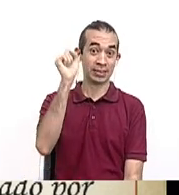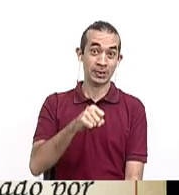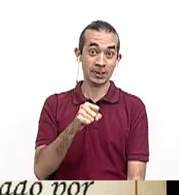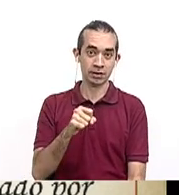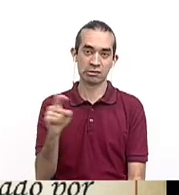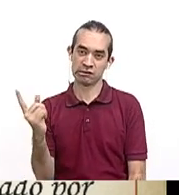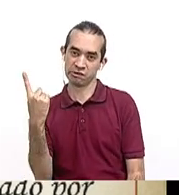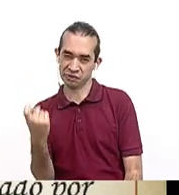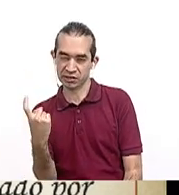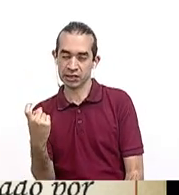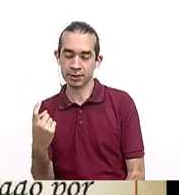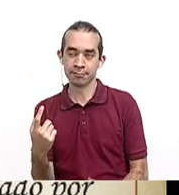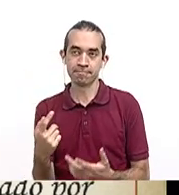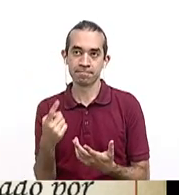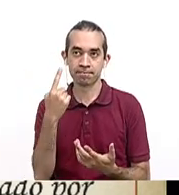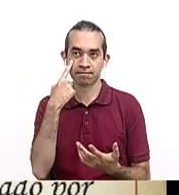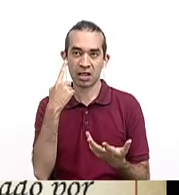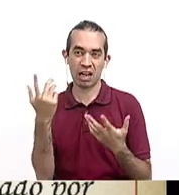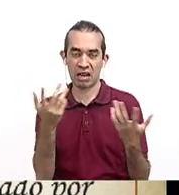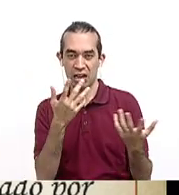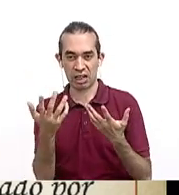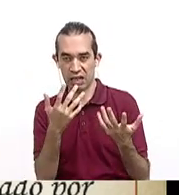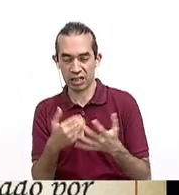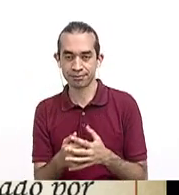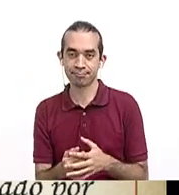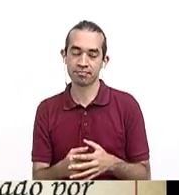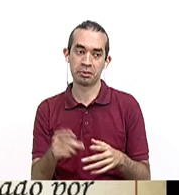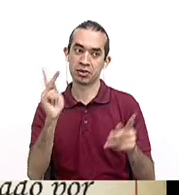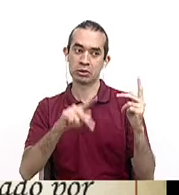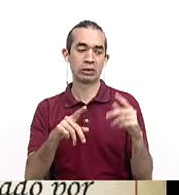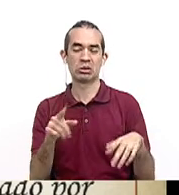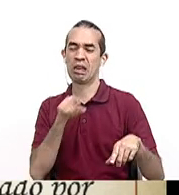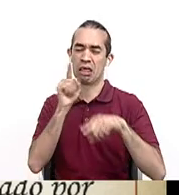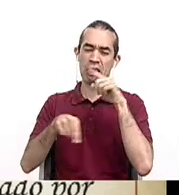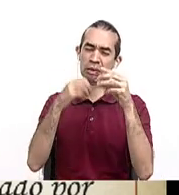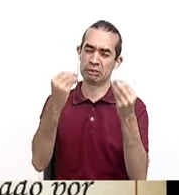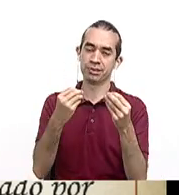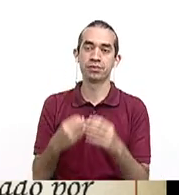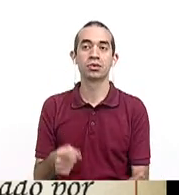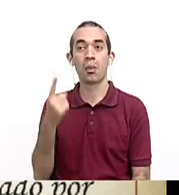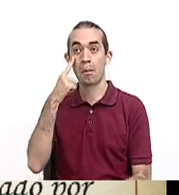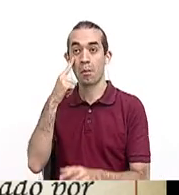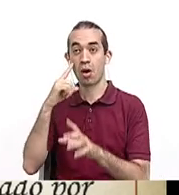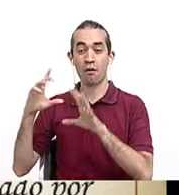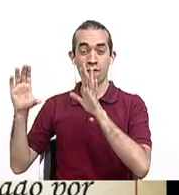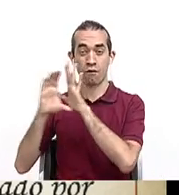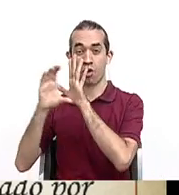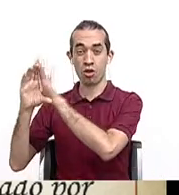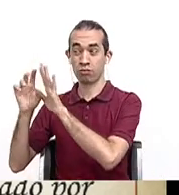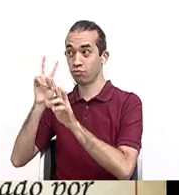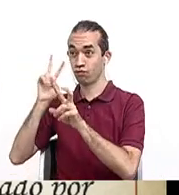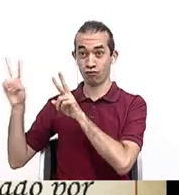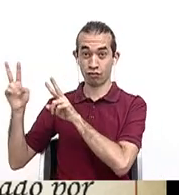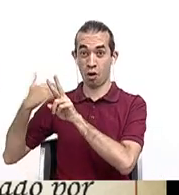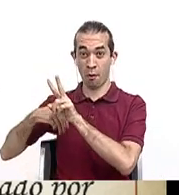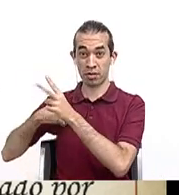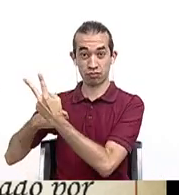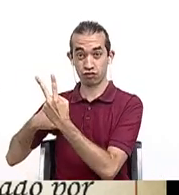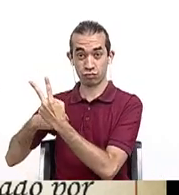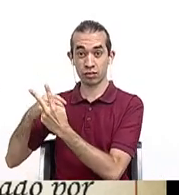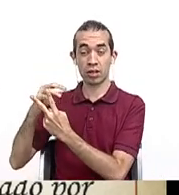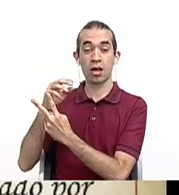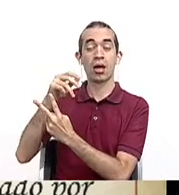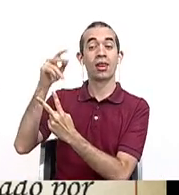los dos candidatos que se enfrentaron donde euro picado y don león cortés castro fuerzas calderonistas